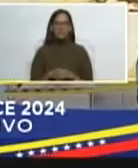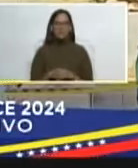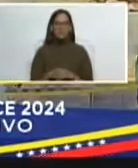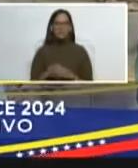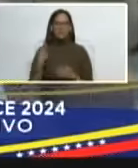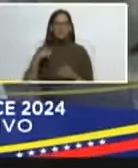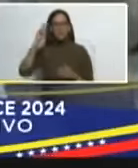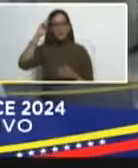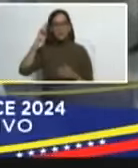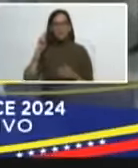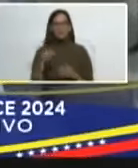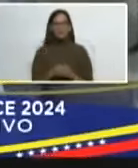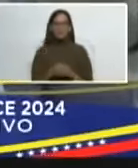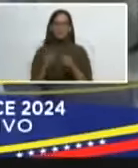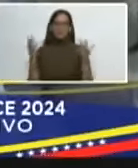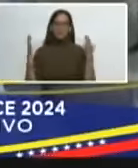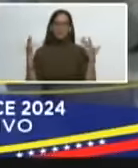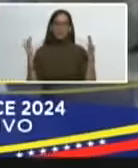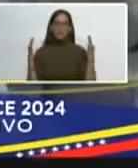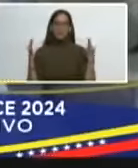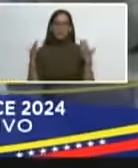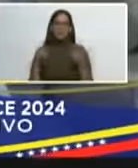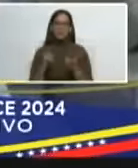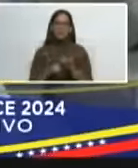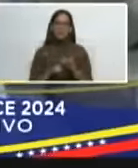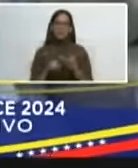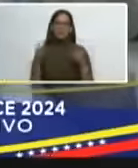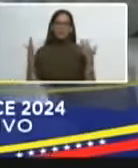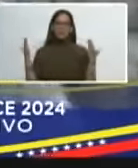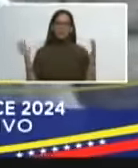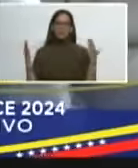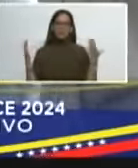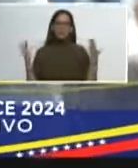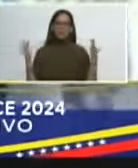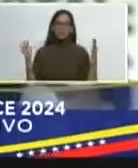Tiene razón, mamá, un saludo a Silvia, ¿vale? Silita.